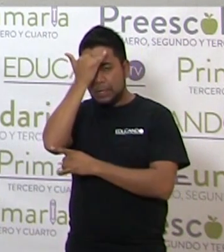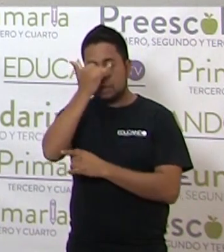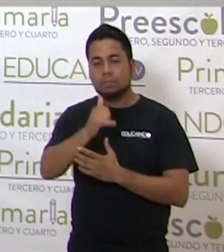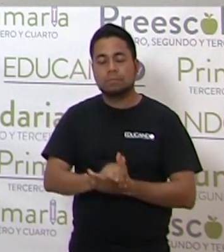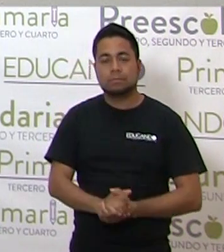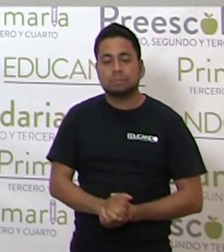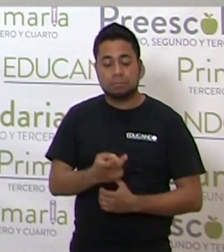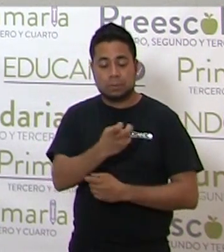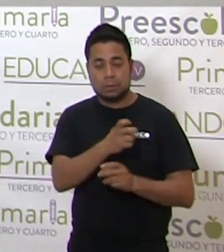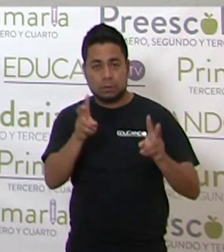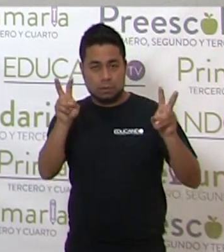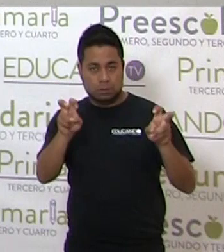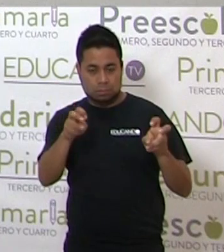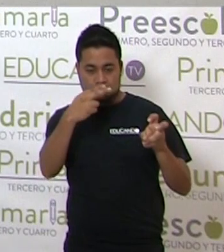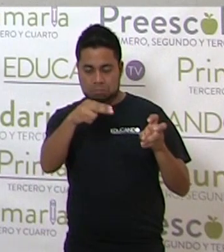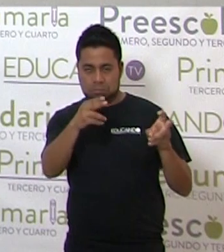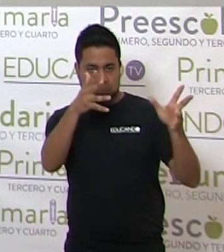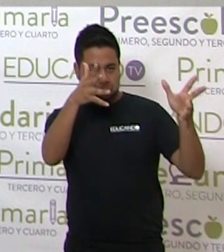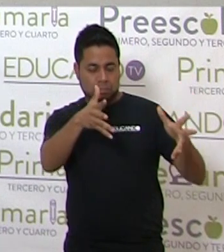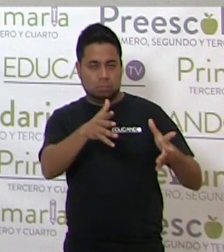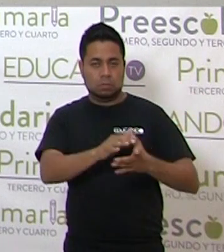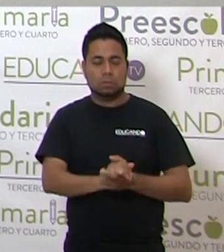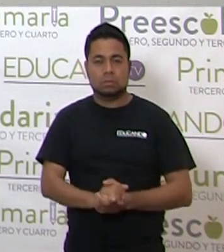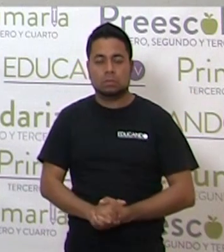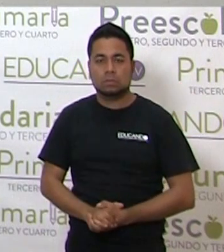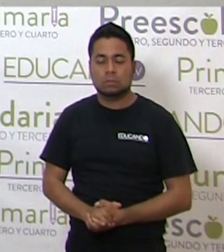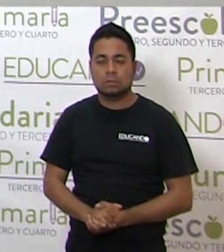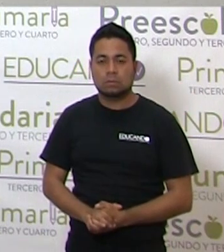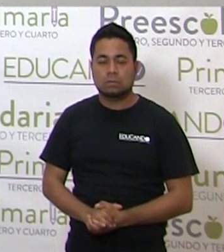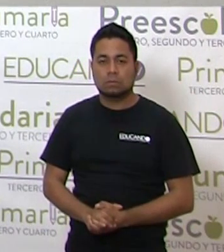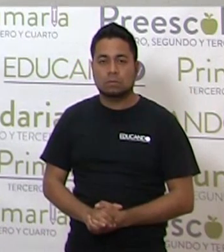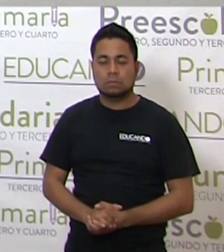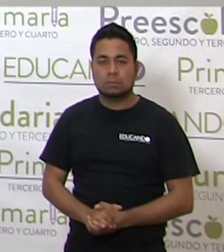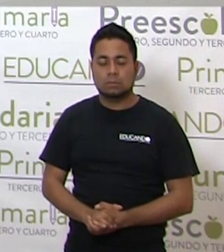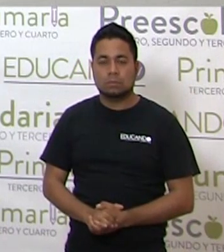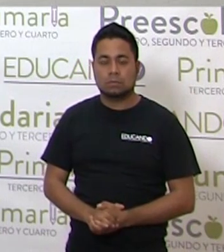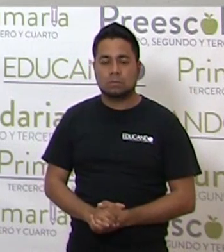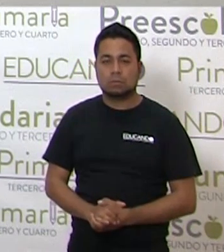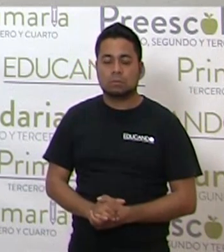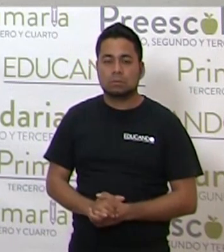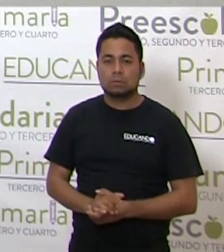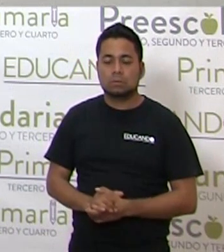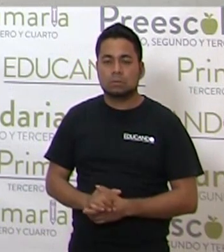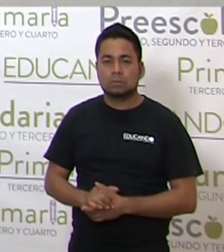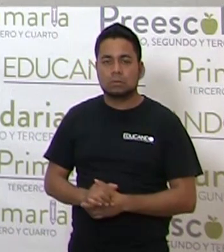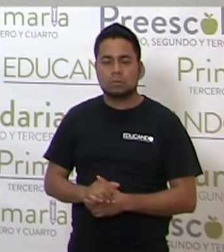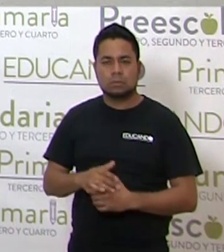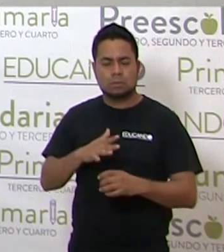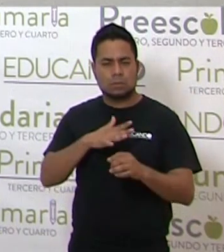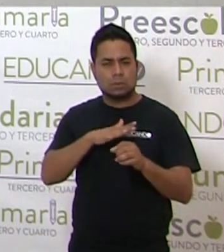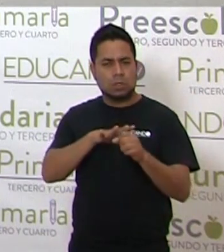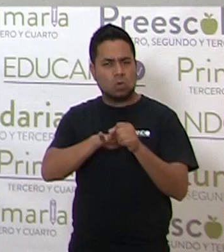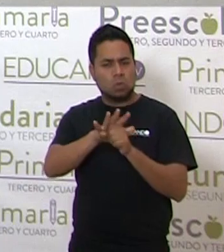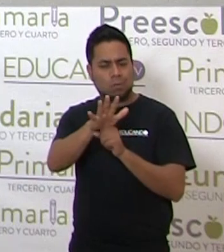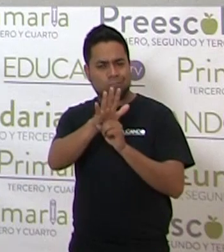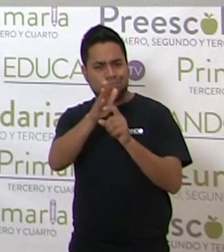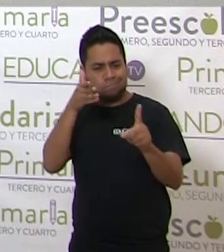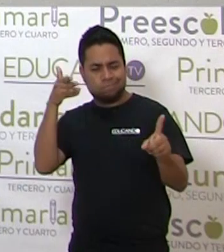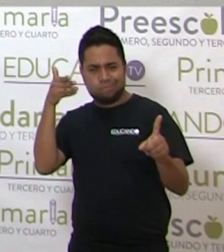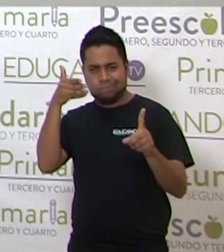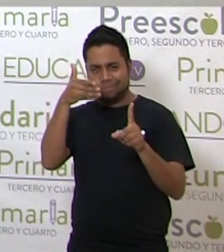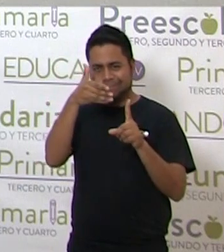de la vaca. Ese es el tema que aborda. ¿Cuál es el objetivo que